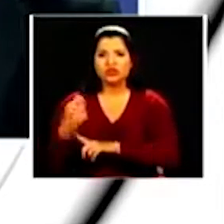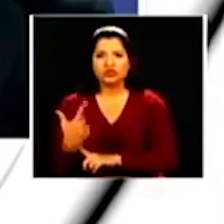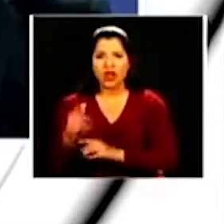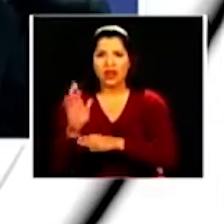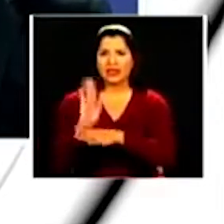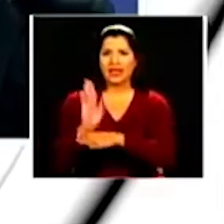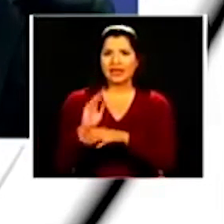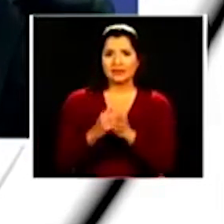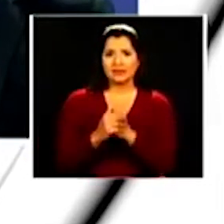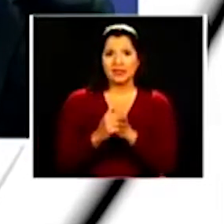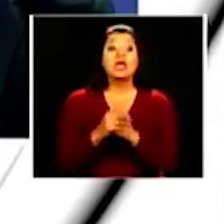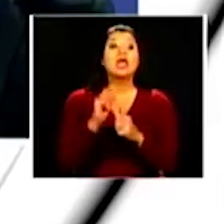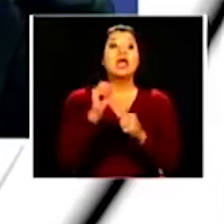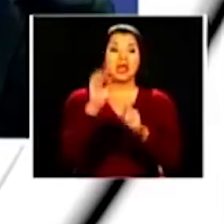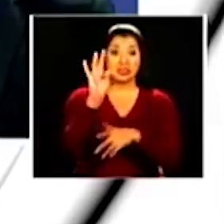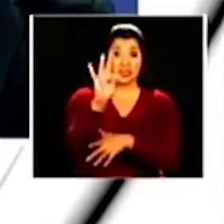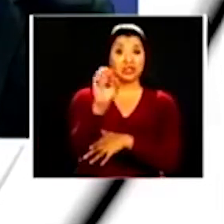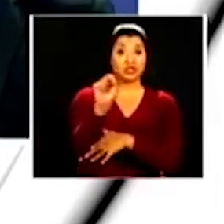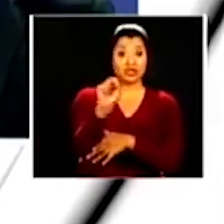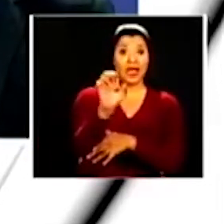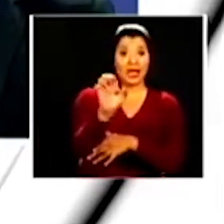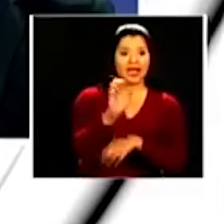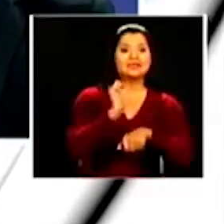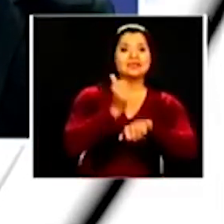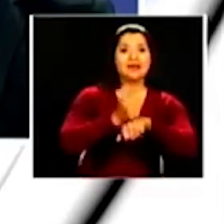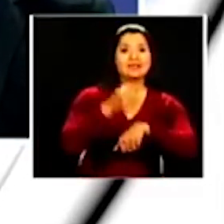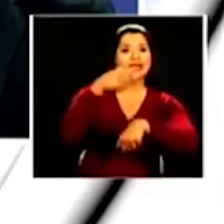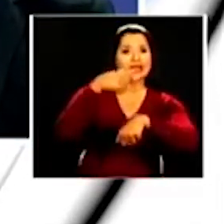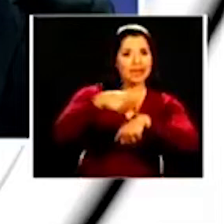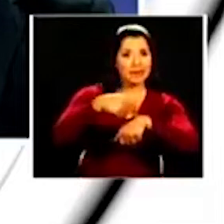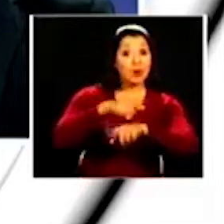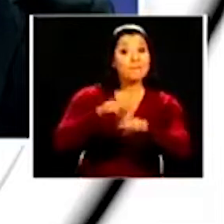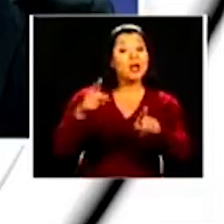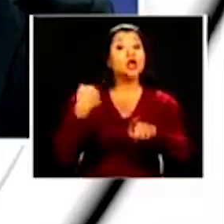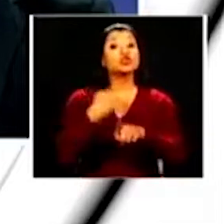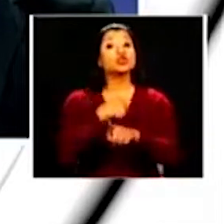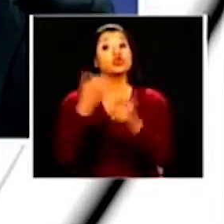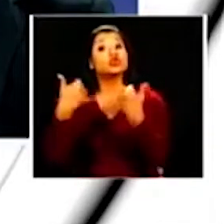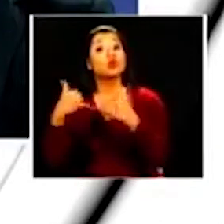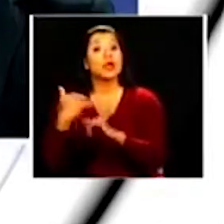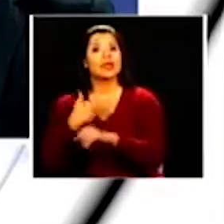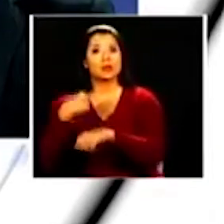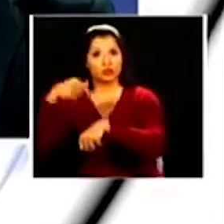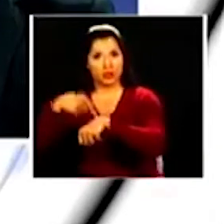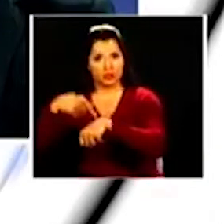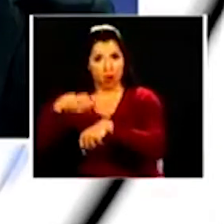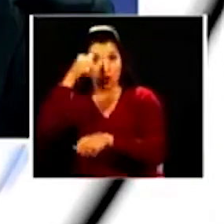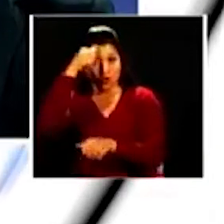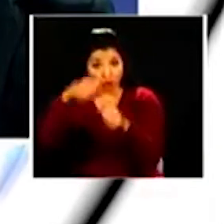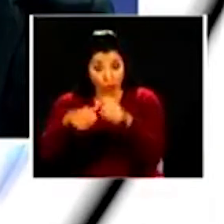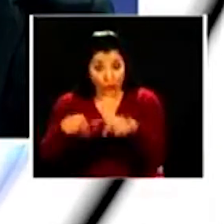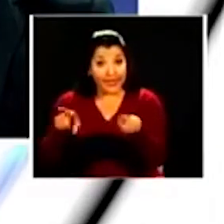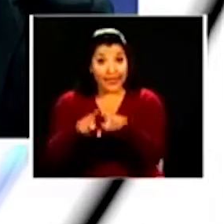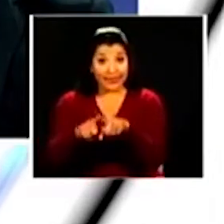que establece el Tribunal Supremo de Elecciones, pero estamos dentro del plazo. Recuerde que también existen las prórrogas, recuerde que también en este momento